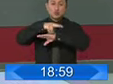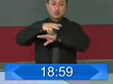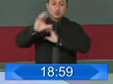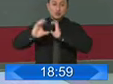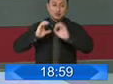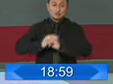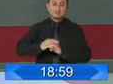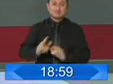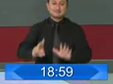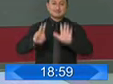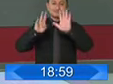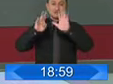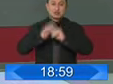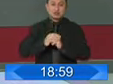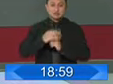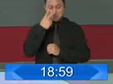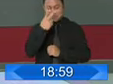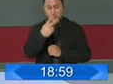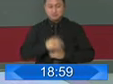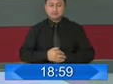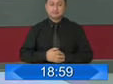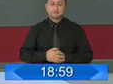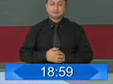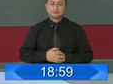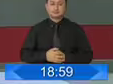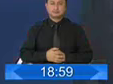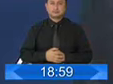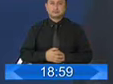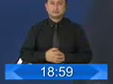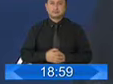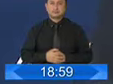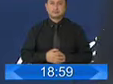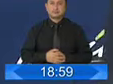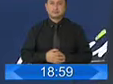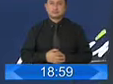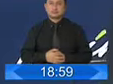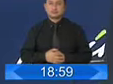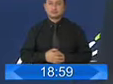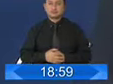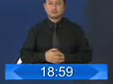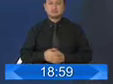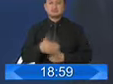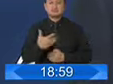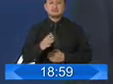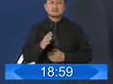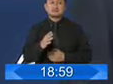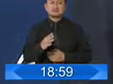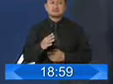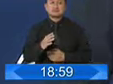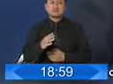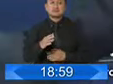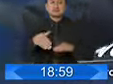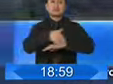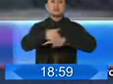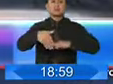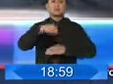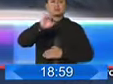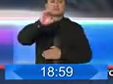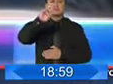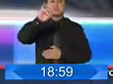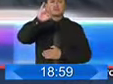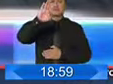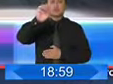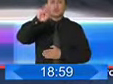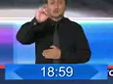de comunicación. Escuchemos sus declaraciones. ¿Y qué es la línea editorial? O sea, la línea editorial es publicar 2 semanas